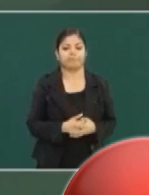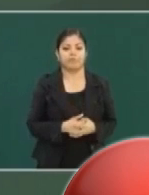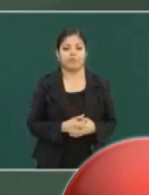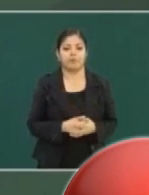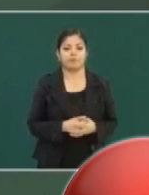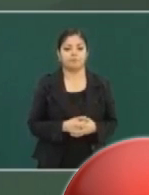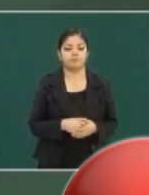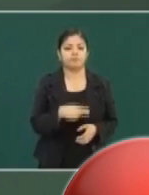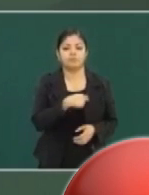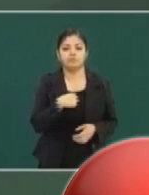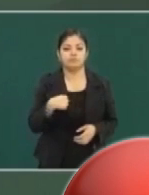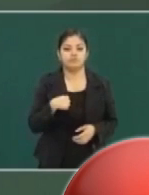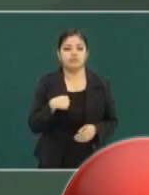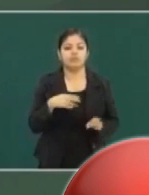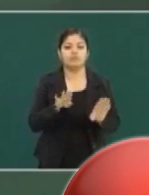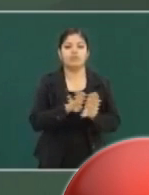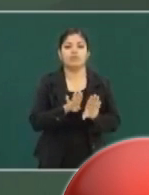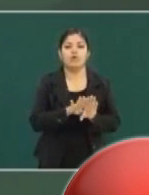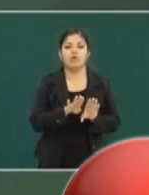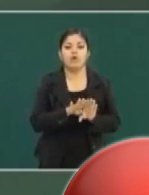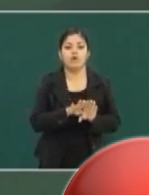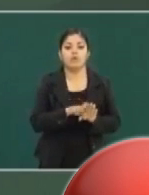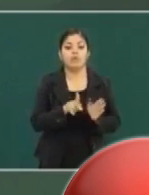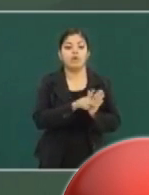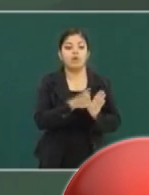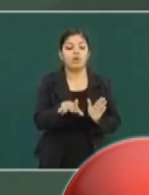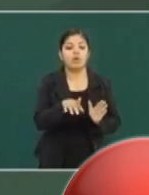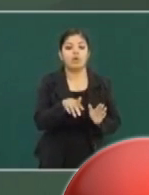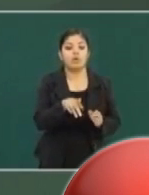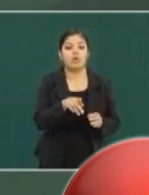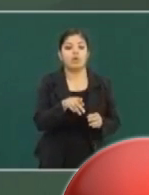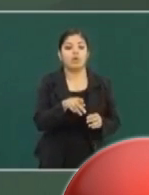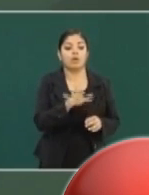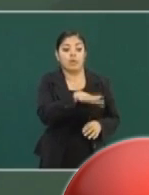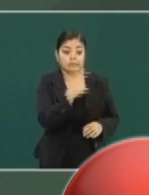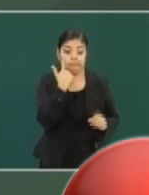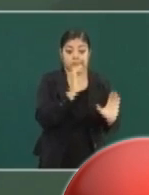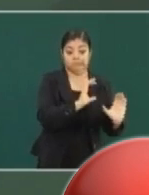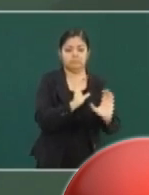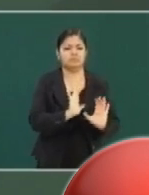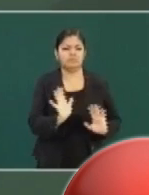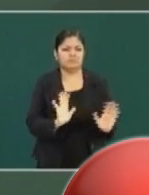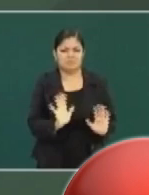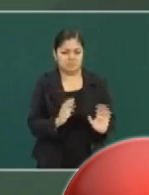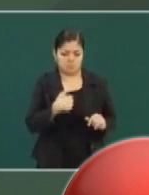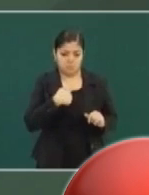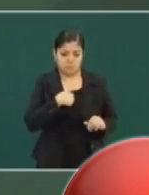no estigmatizamos, ¿no?, a los periodistas, los respetamos mucho.